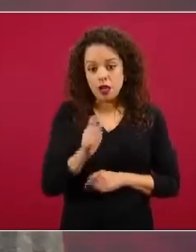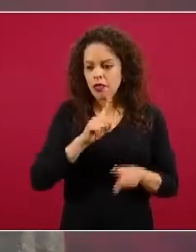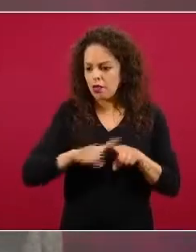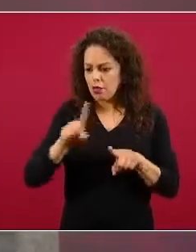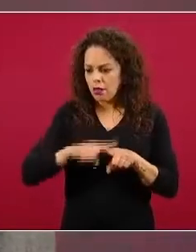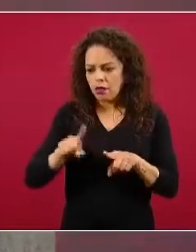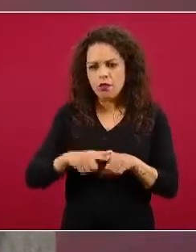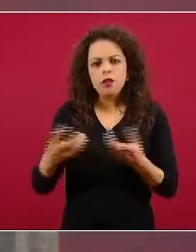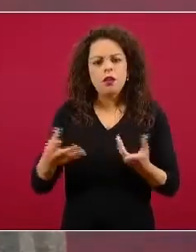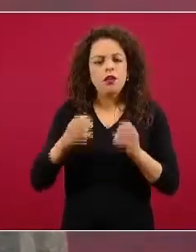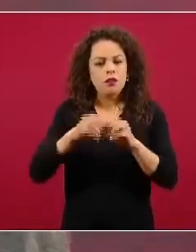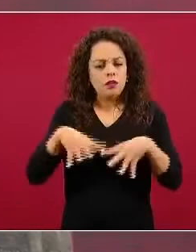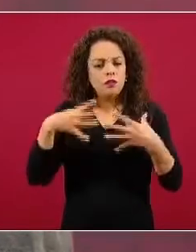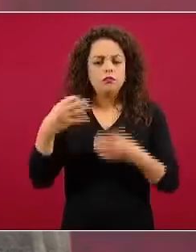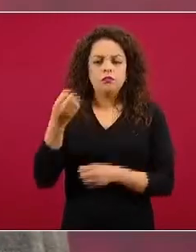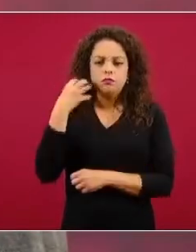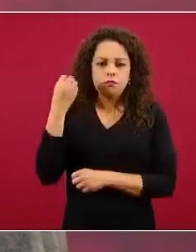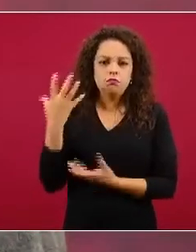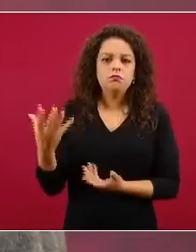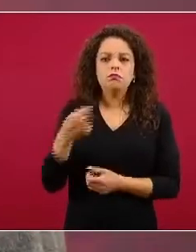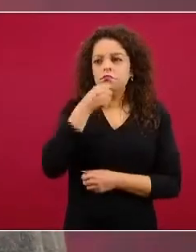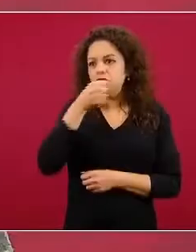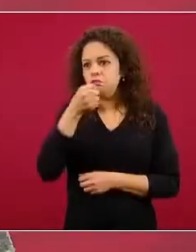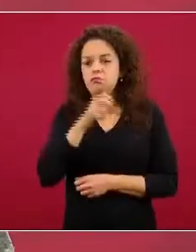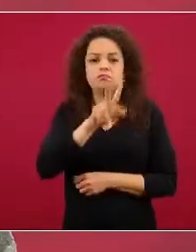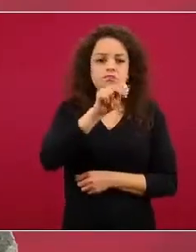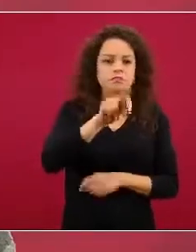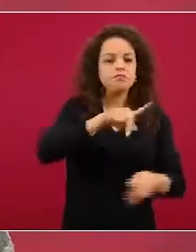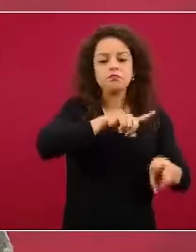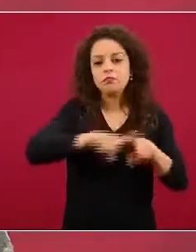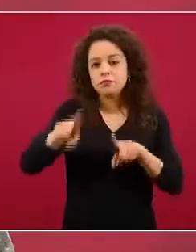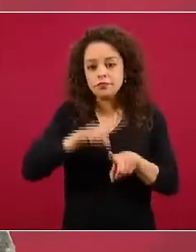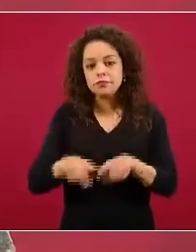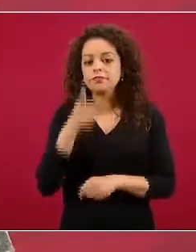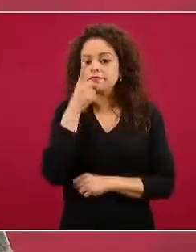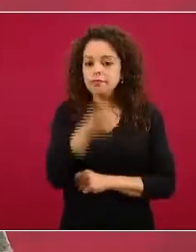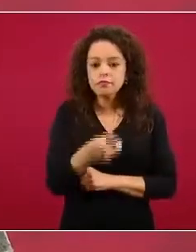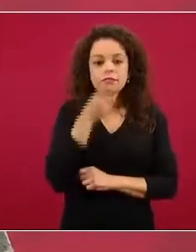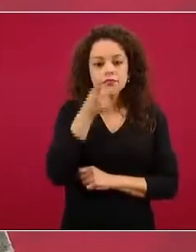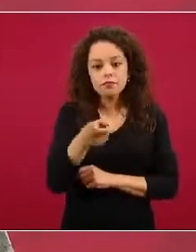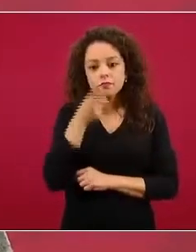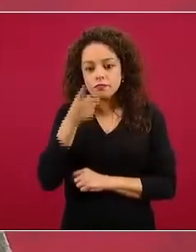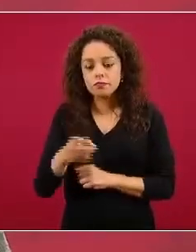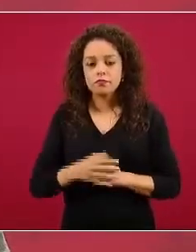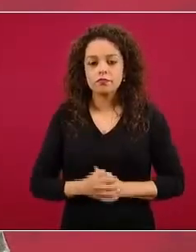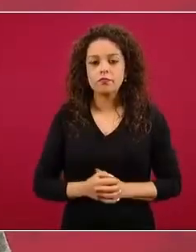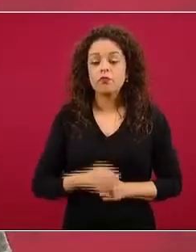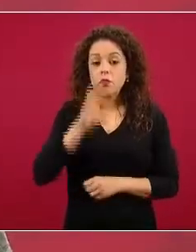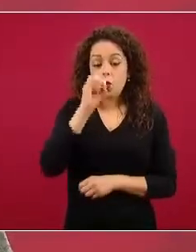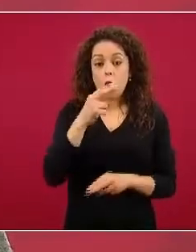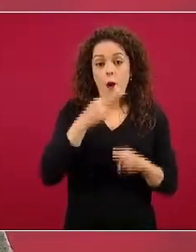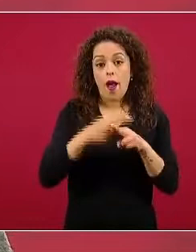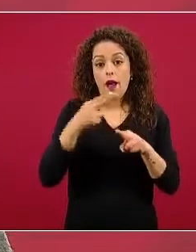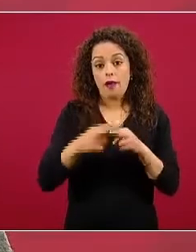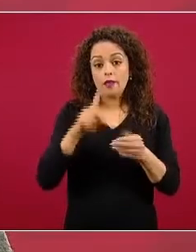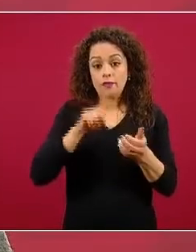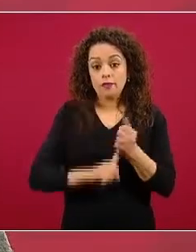en medios sociales, en medios de comunicación formales, en las representaciones legislativas